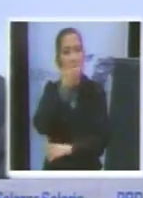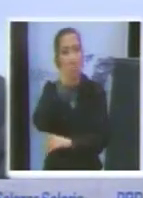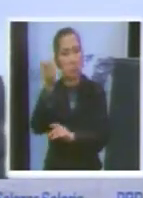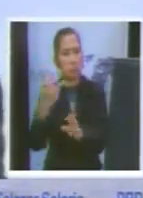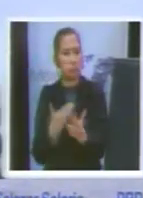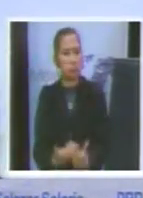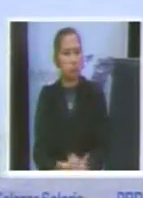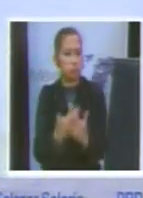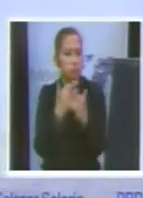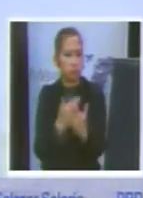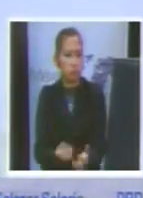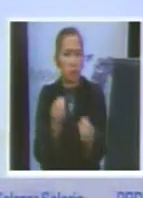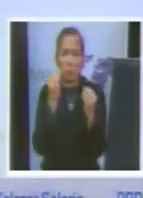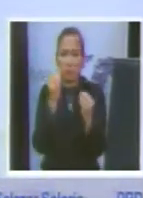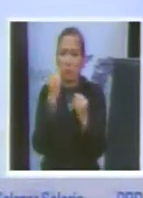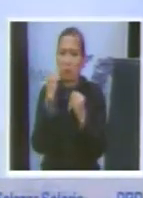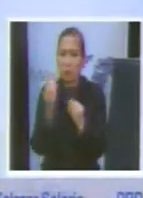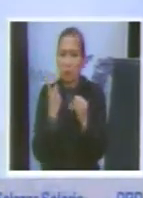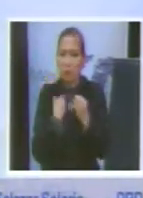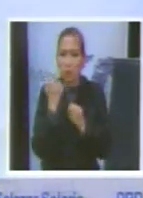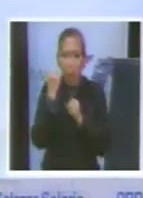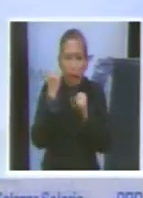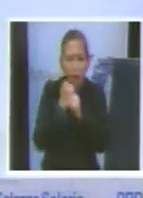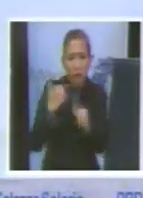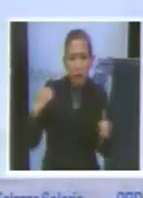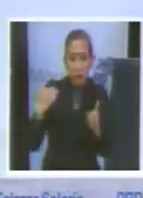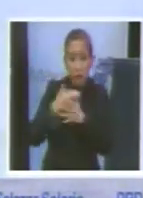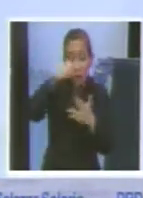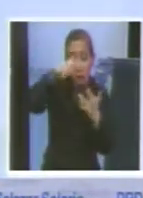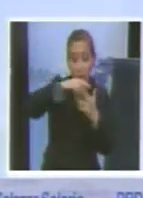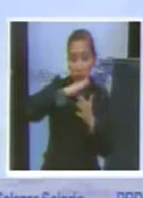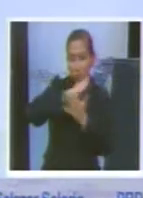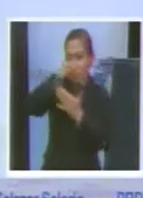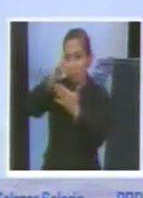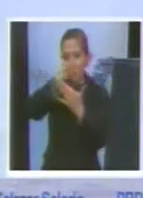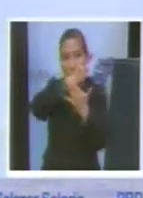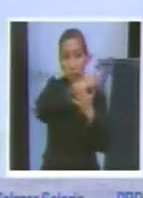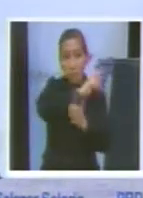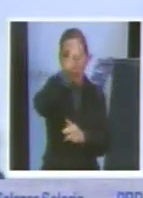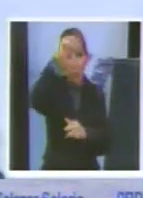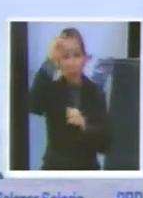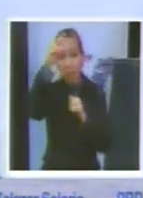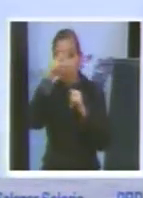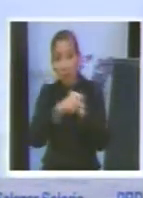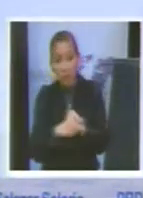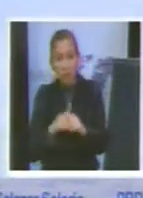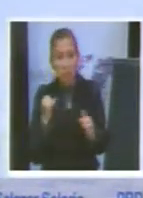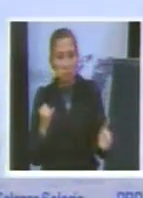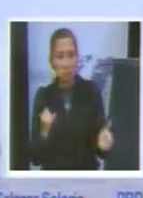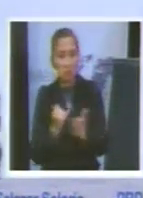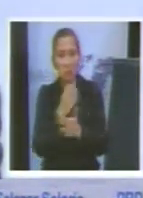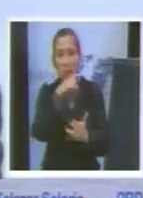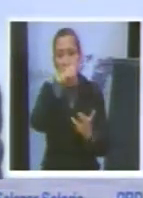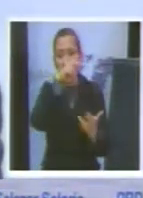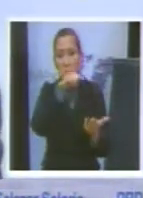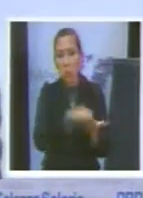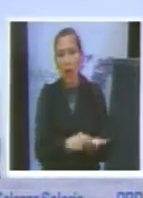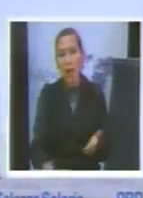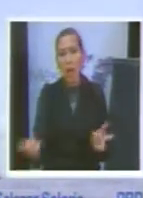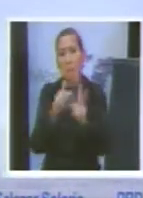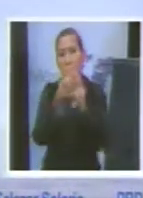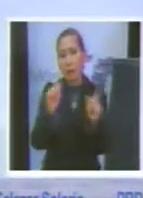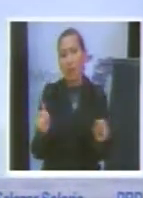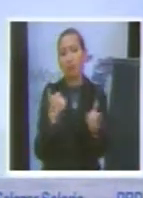durante siglos ha influido profundamente en todas las regiones del mundo. Europa se define por ser una región pacífica y